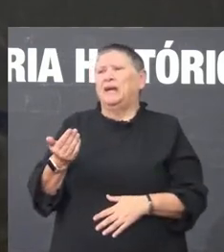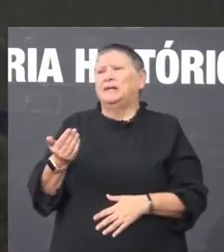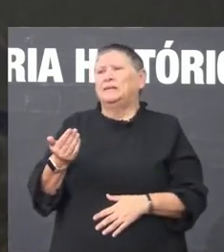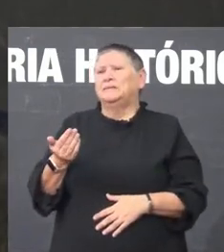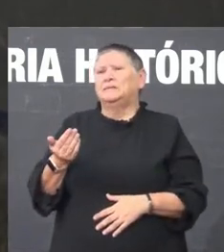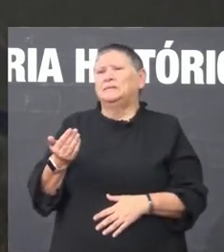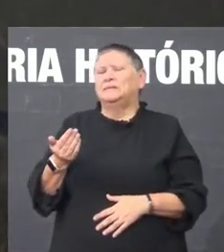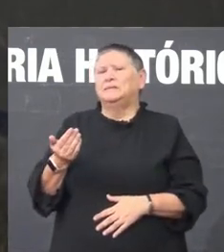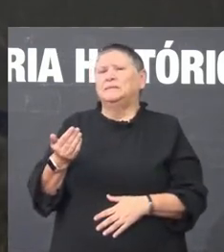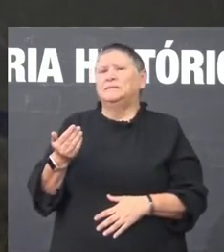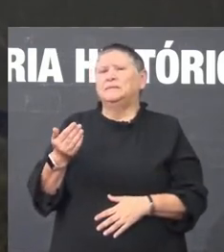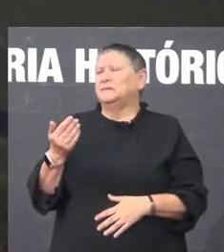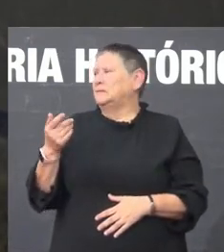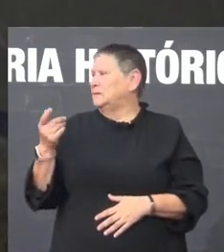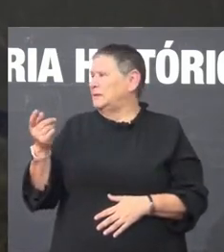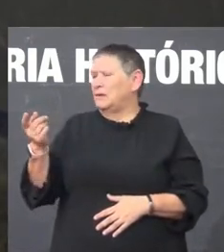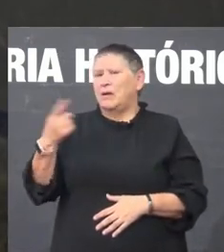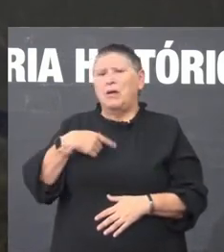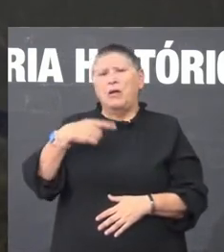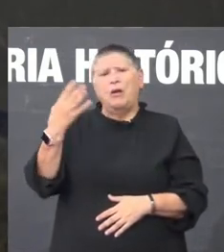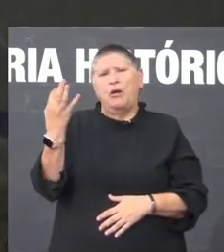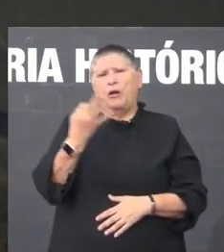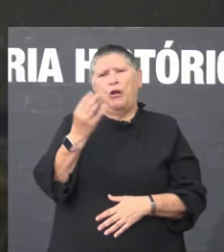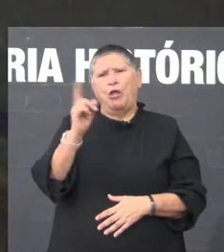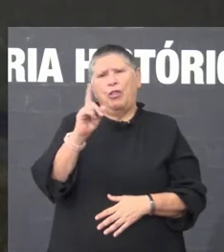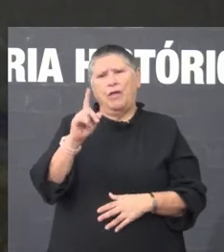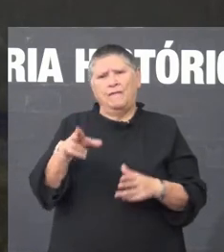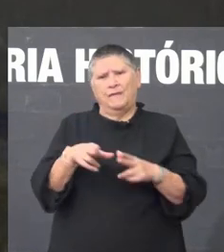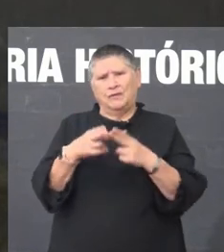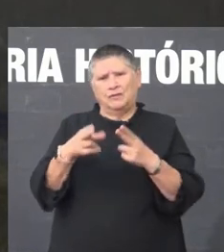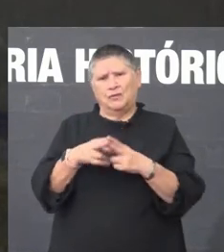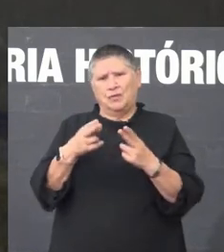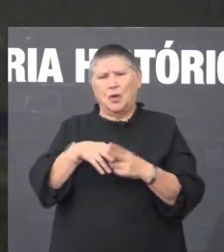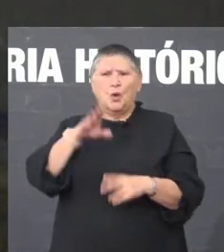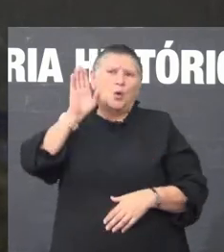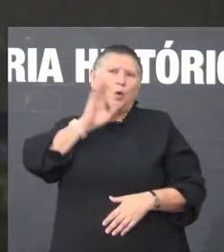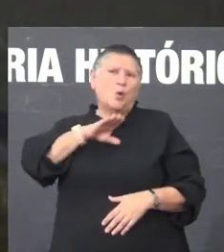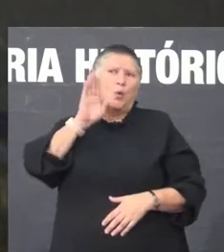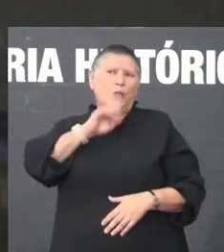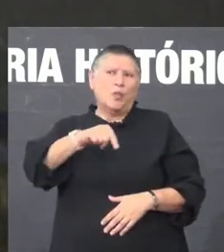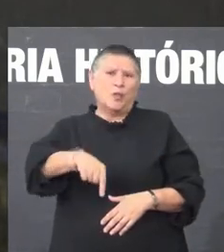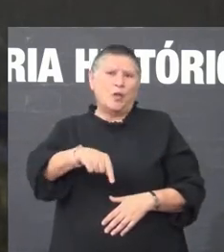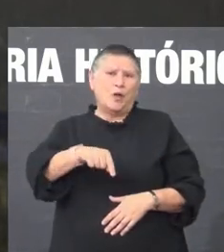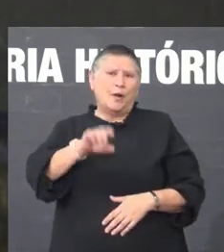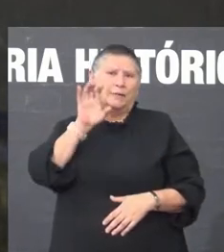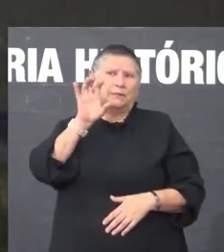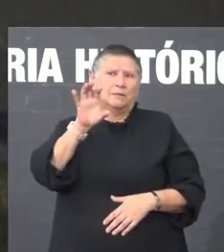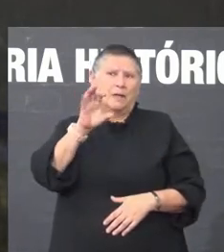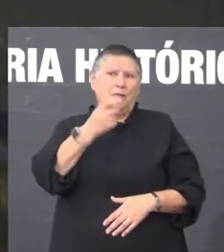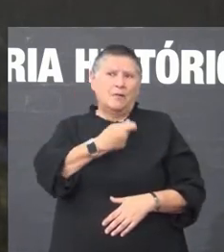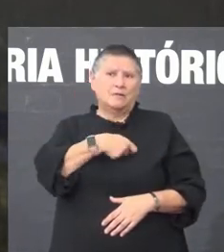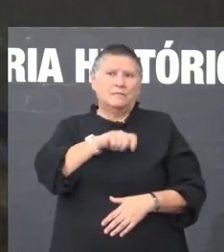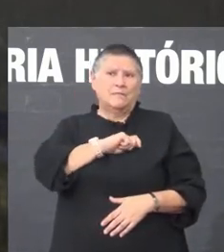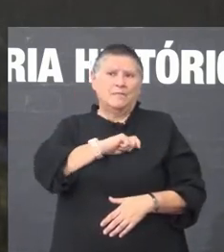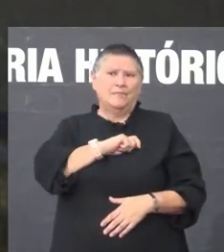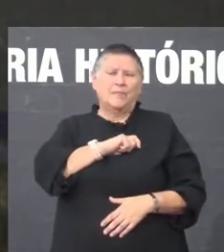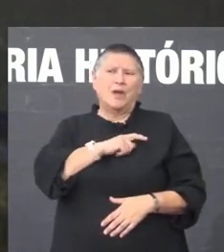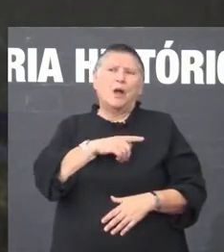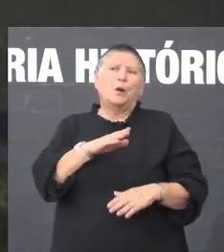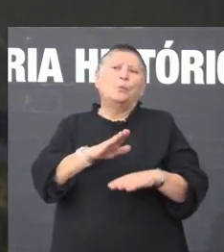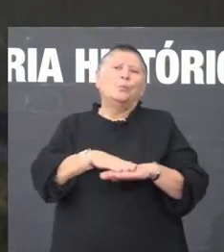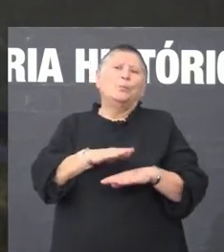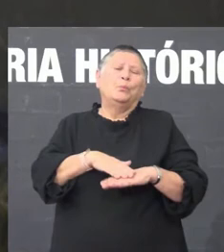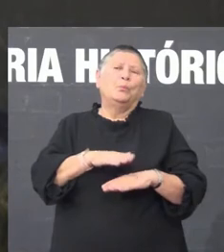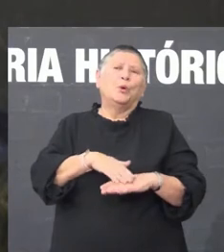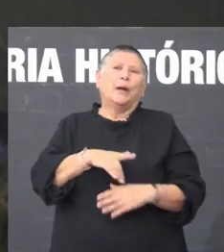no tenía que socializarse la corrupción en el Estado español? ¿Por qué razón